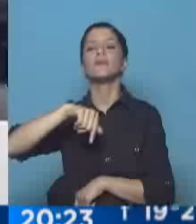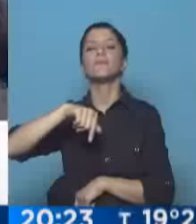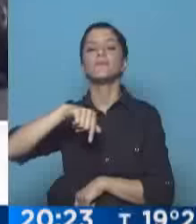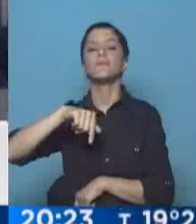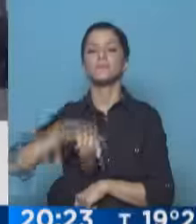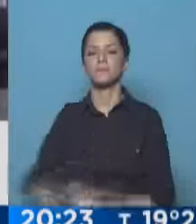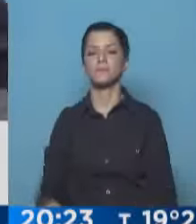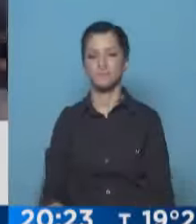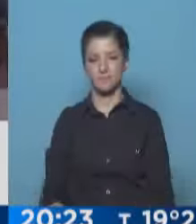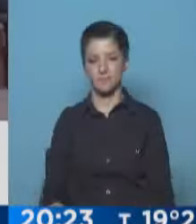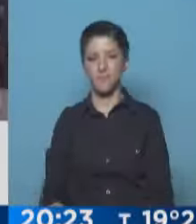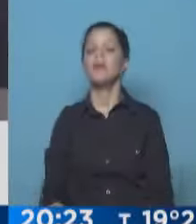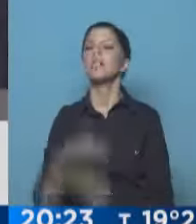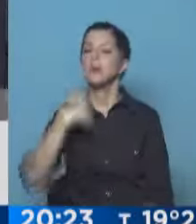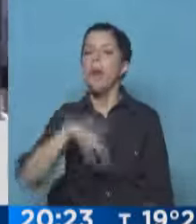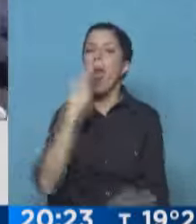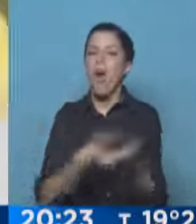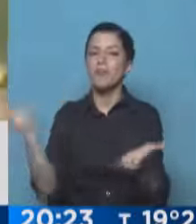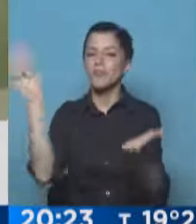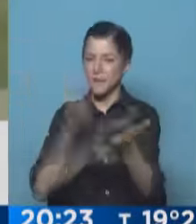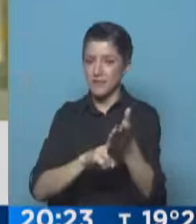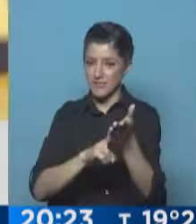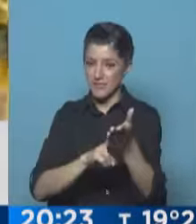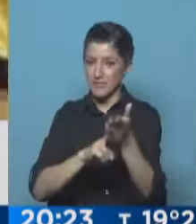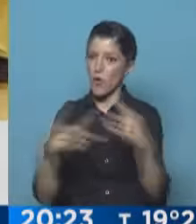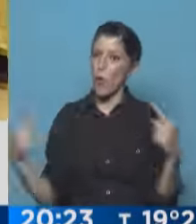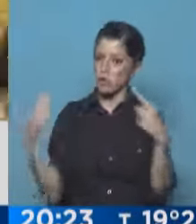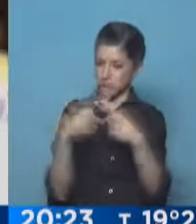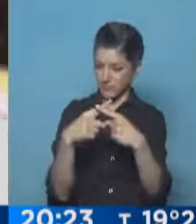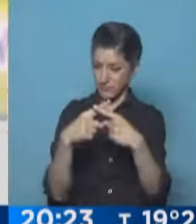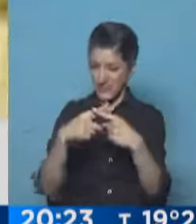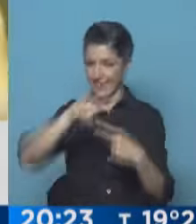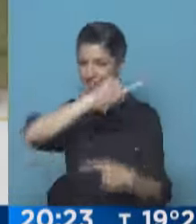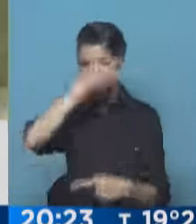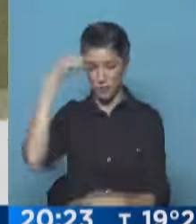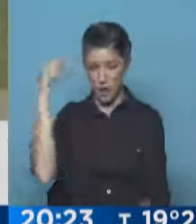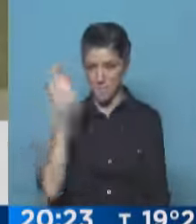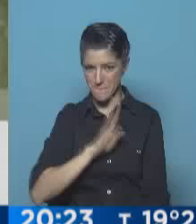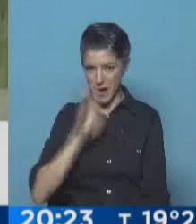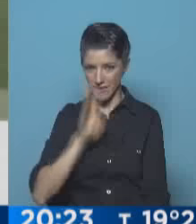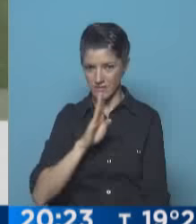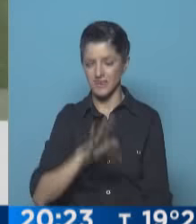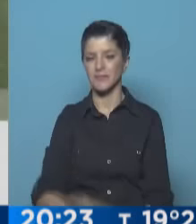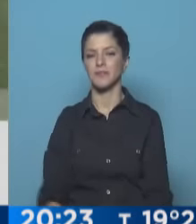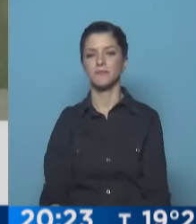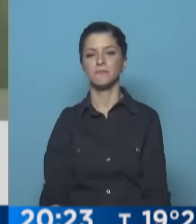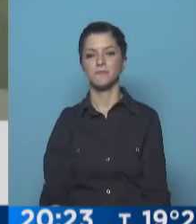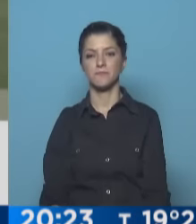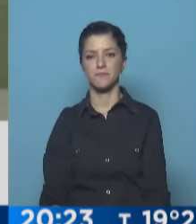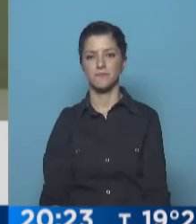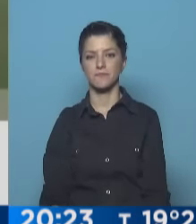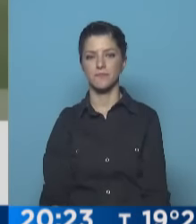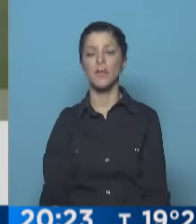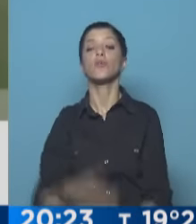vemos otra vez con los grandes que también están dando vuelta dentro de todo el país en el